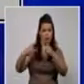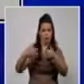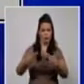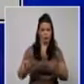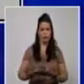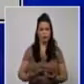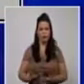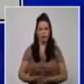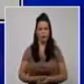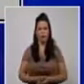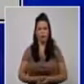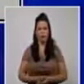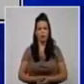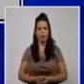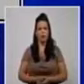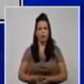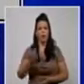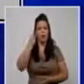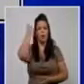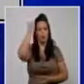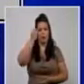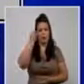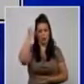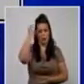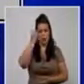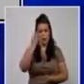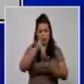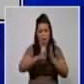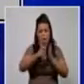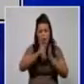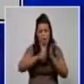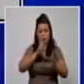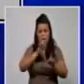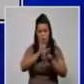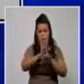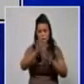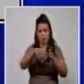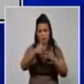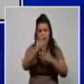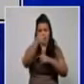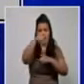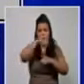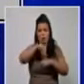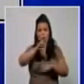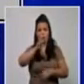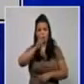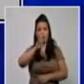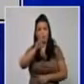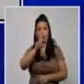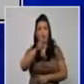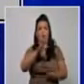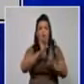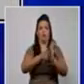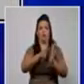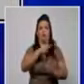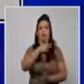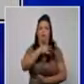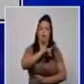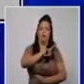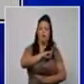Las predicciones de hoy, 31 de enero, apoyados en los modelos dinámicos, los modelos de crecimiento